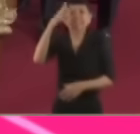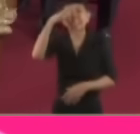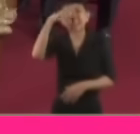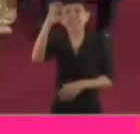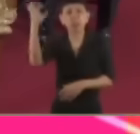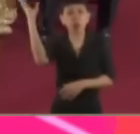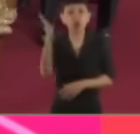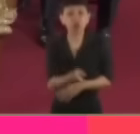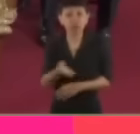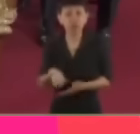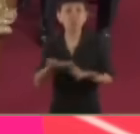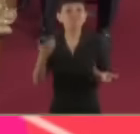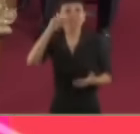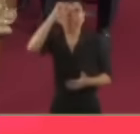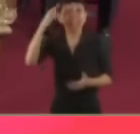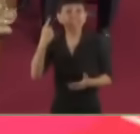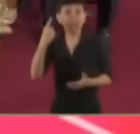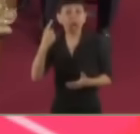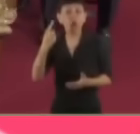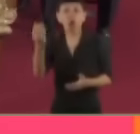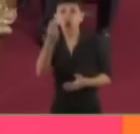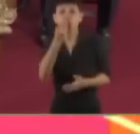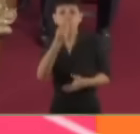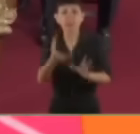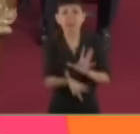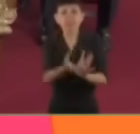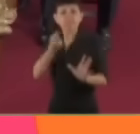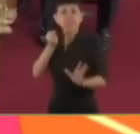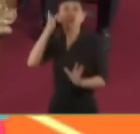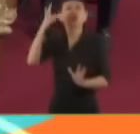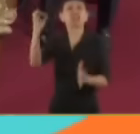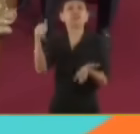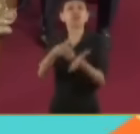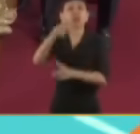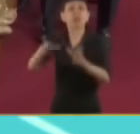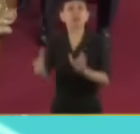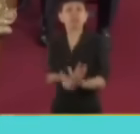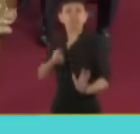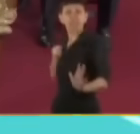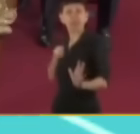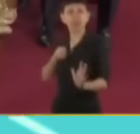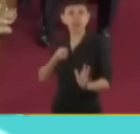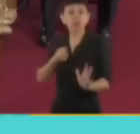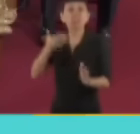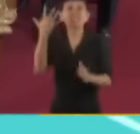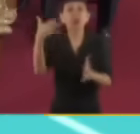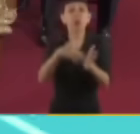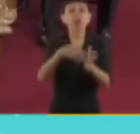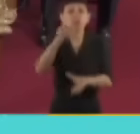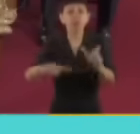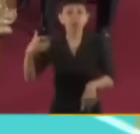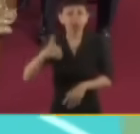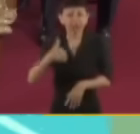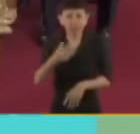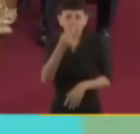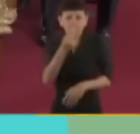DNU sabemos que ya está en marcha. ¿Qué quiere decir DNU? DNU es un decreto nacional de urgencia. De necesidad y urgencia. De necesidad y urgencia, perdón. De